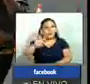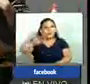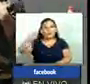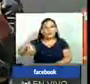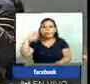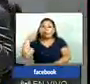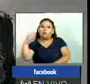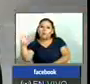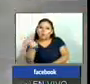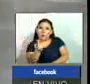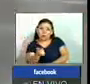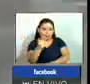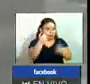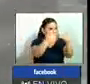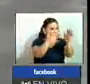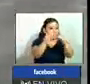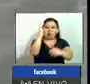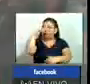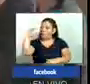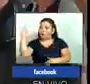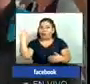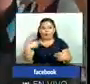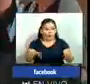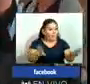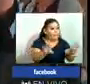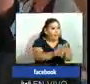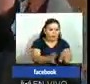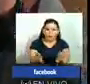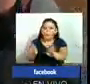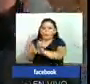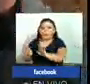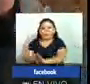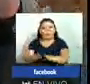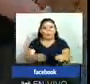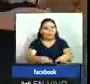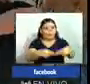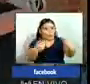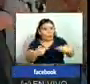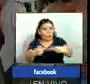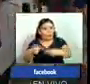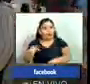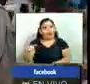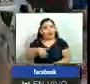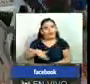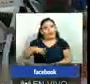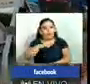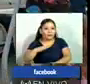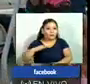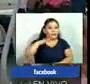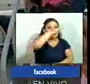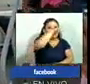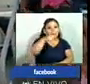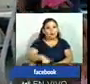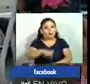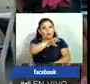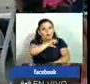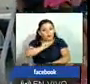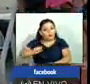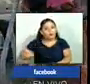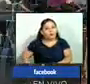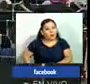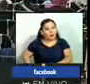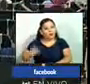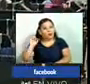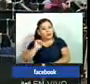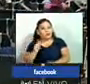encontraban en diferentes países después del cierre de los aeropuertos y del cierre también del aeropuerto Monseñor Oscar Arnulfo Romero producto